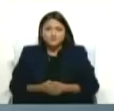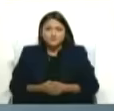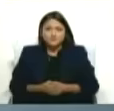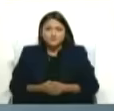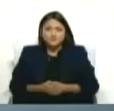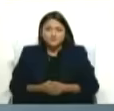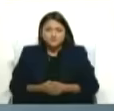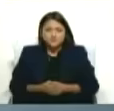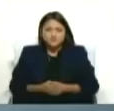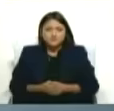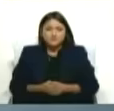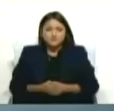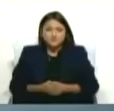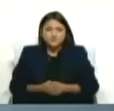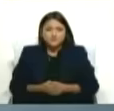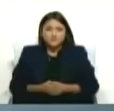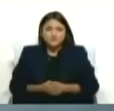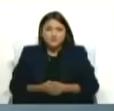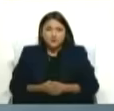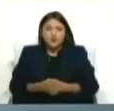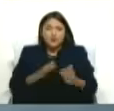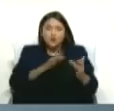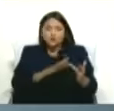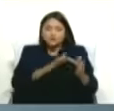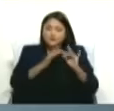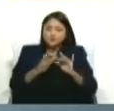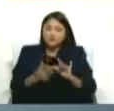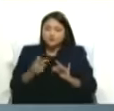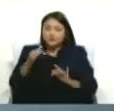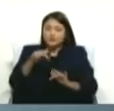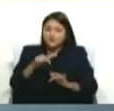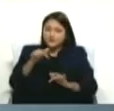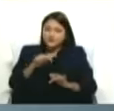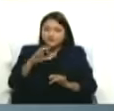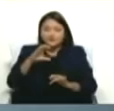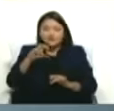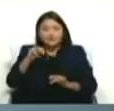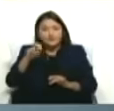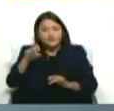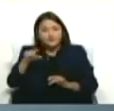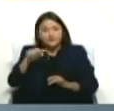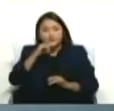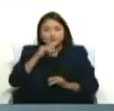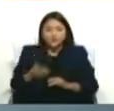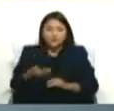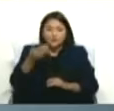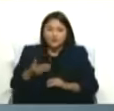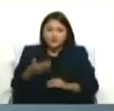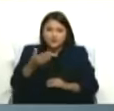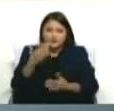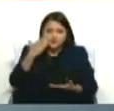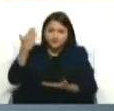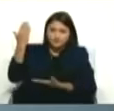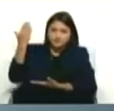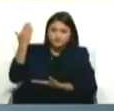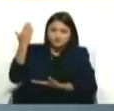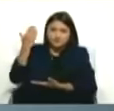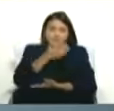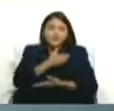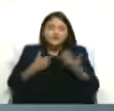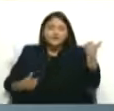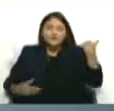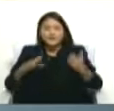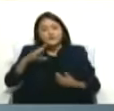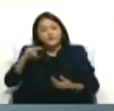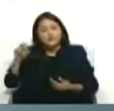Así es, a esta hora establecemos el contacto informativo desde la sede del Consejo Nacional Electoral, donde se produce importante información. De inmediato vamos a escuchar al presidente